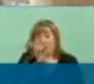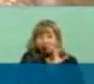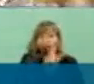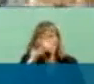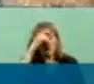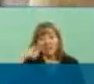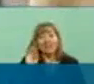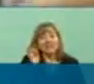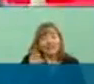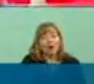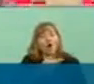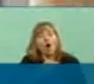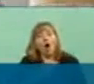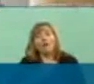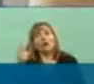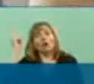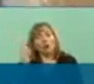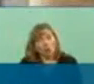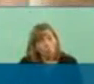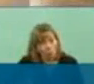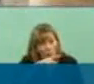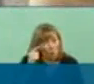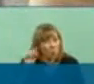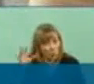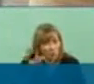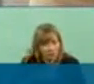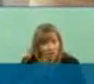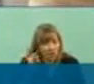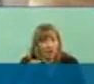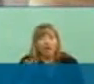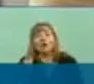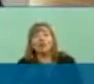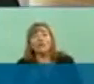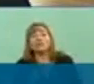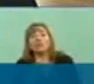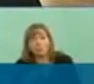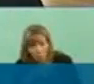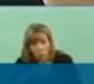el gobierno iba a tomar esa medida? Contéstenme, ¿escuchó alguien?